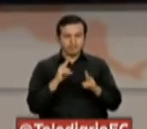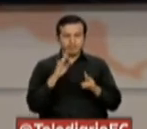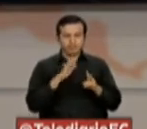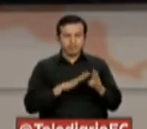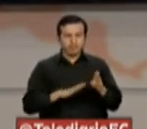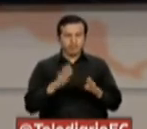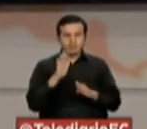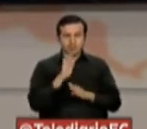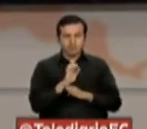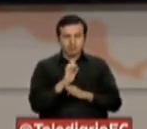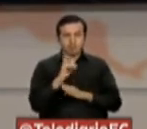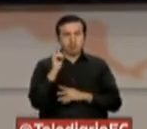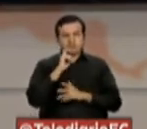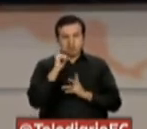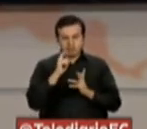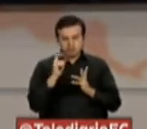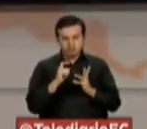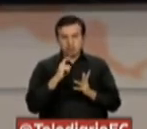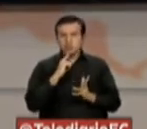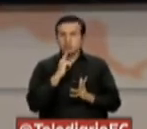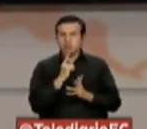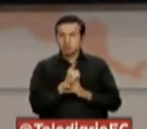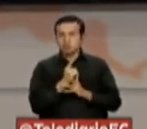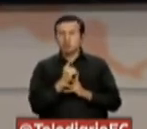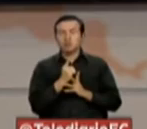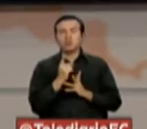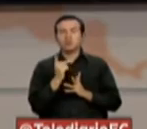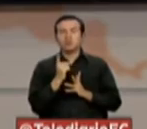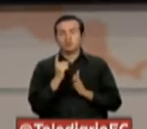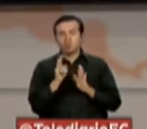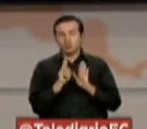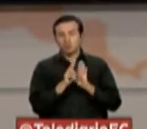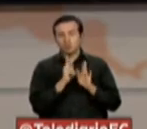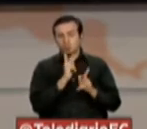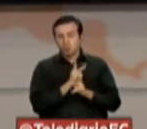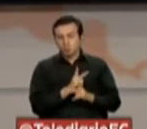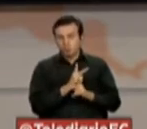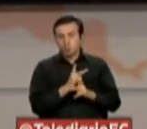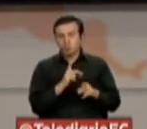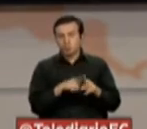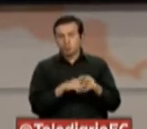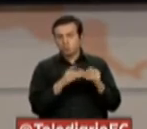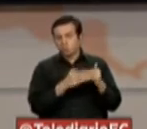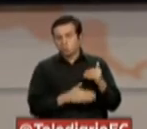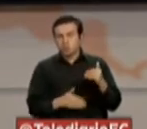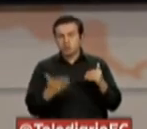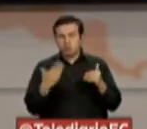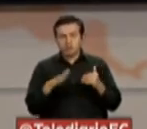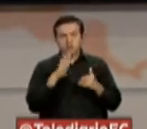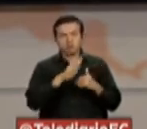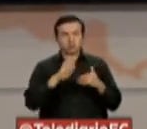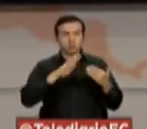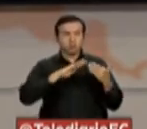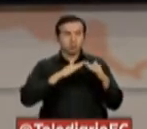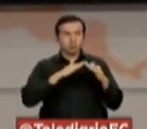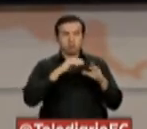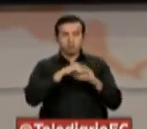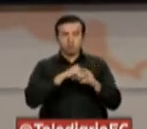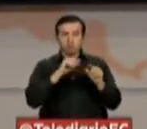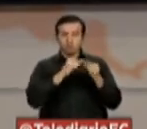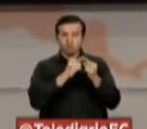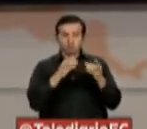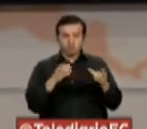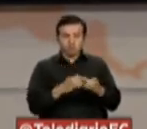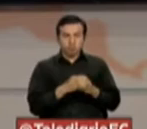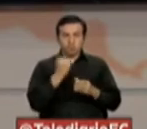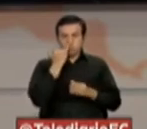nivel nacional, es necesario que exista una protección a partir del hecho de que estas comunidades, pueblos y nacionalidades,